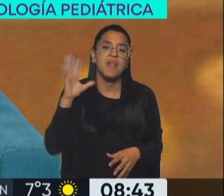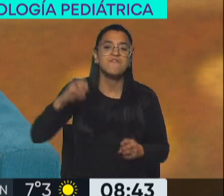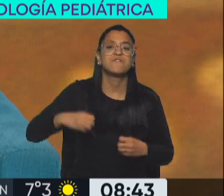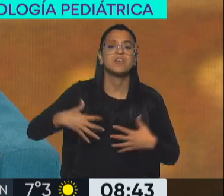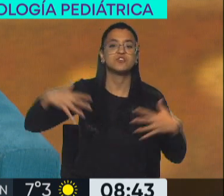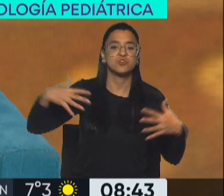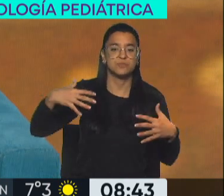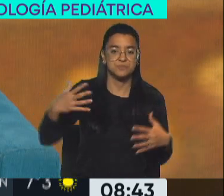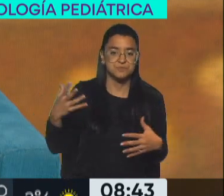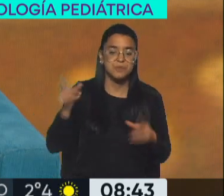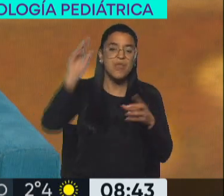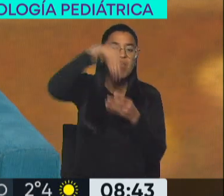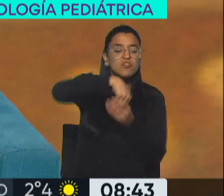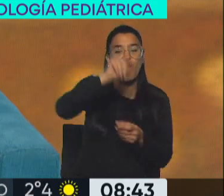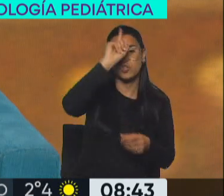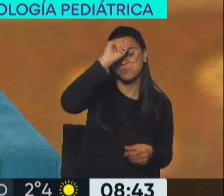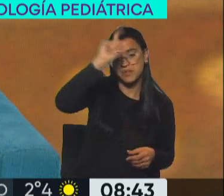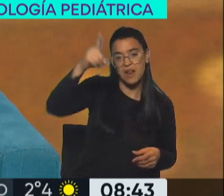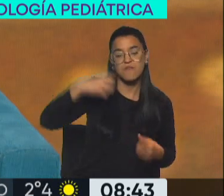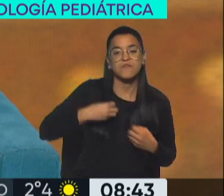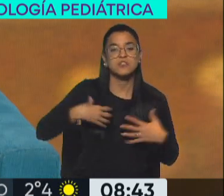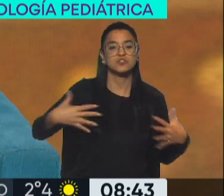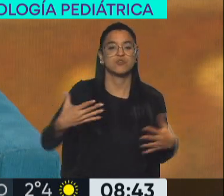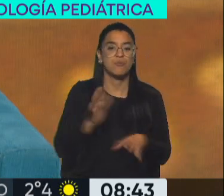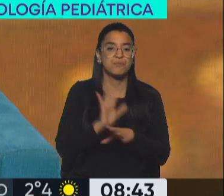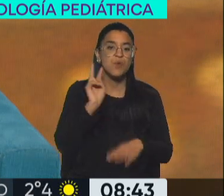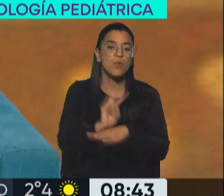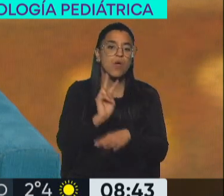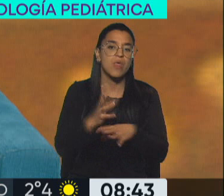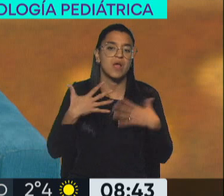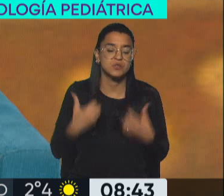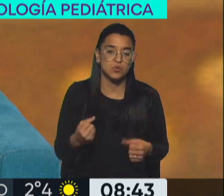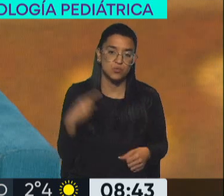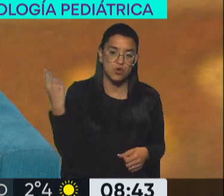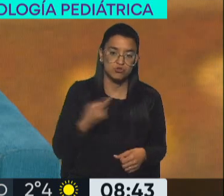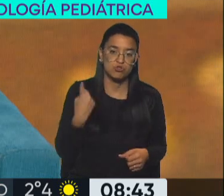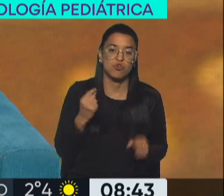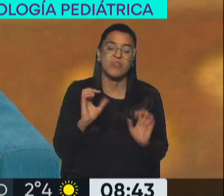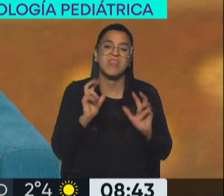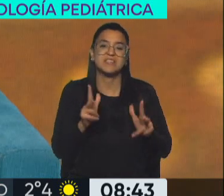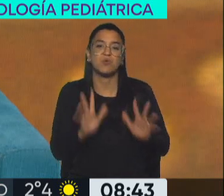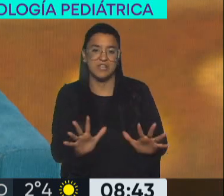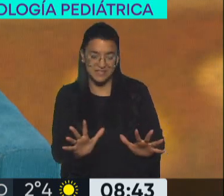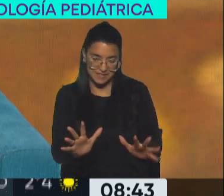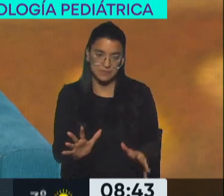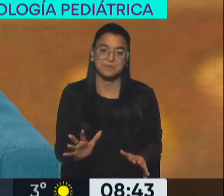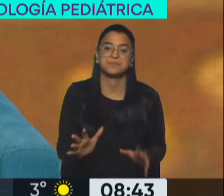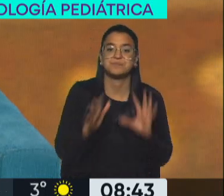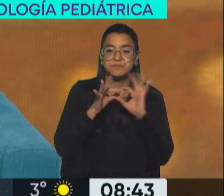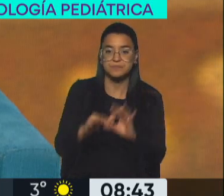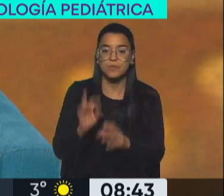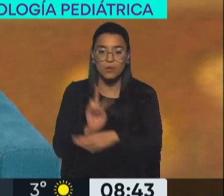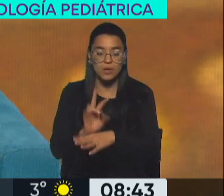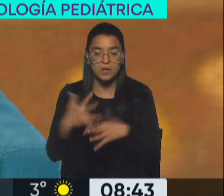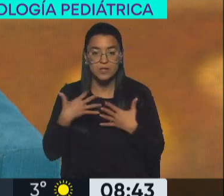infecciones dentro del hospital, en infecciones asociadas al cuidado de la salud. Nosotros llamamos así. Infecciones asociadas al cuidado de la salud son